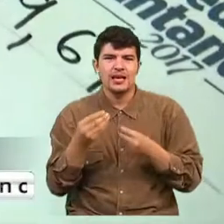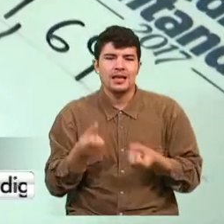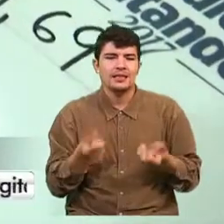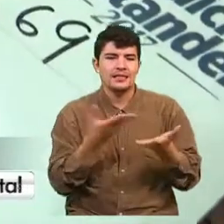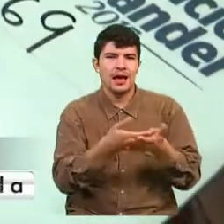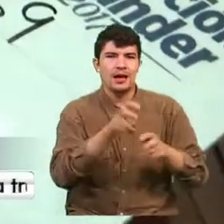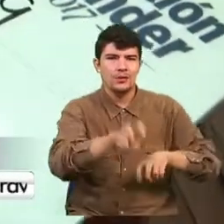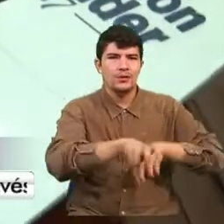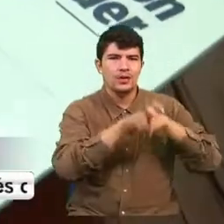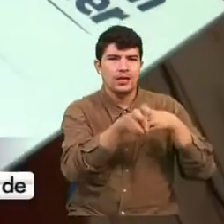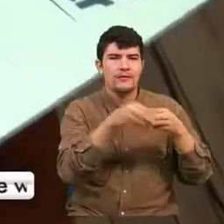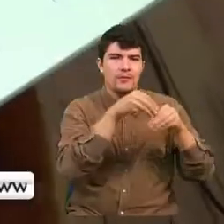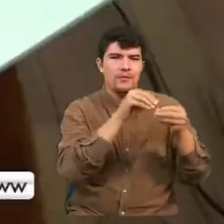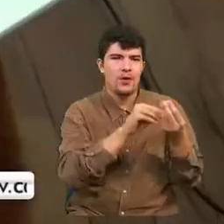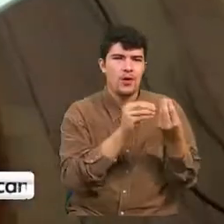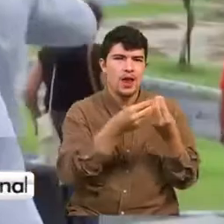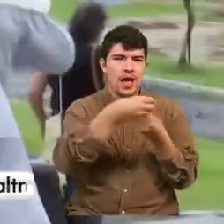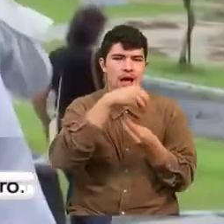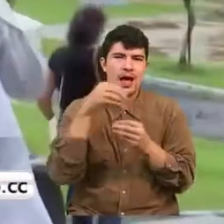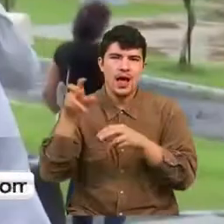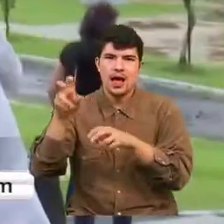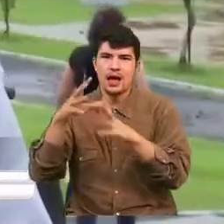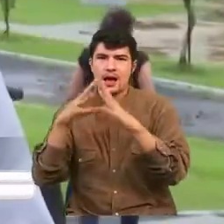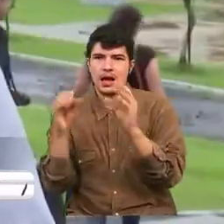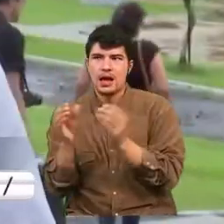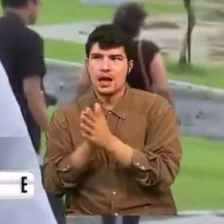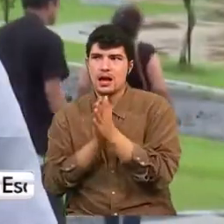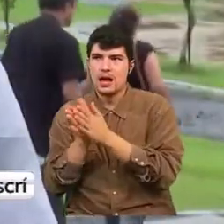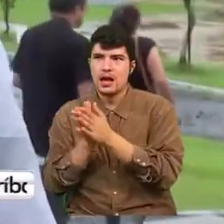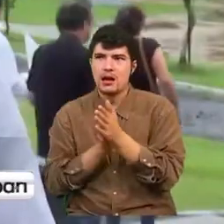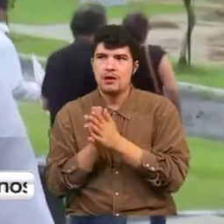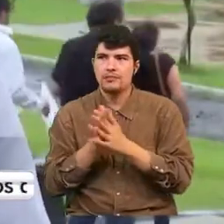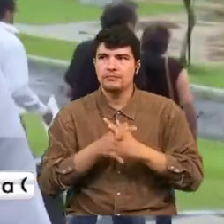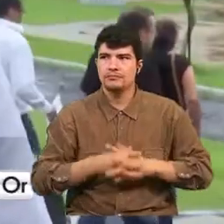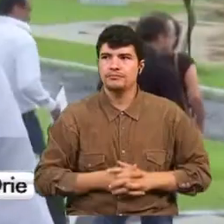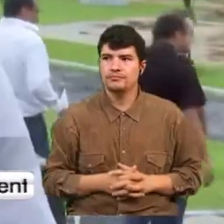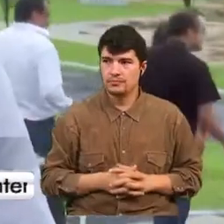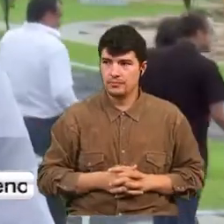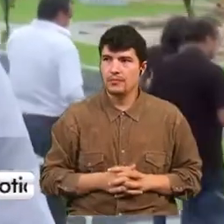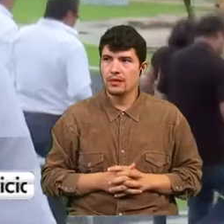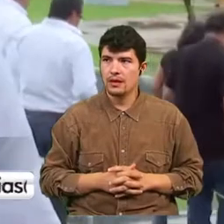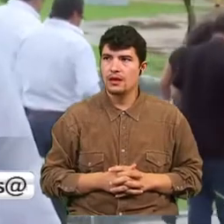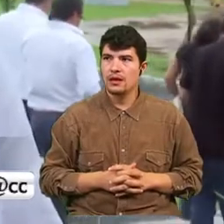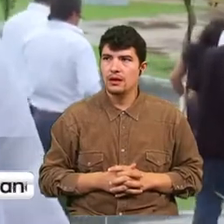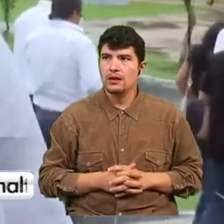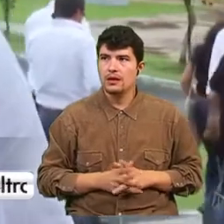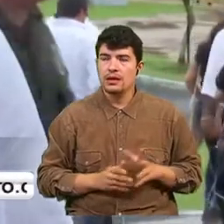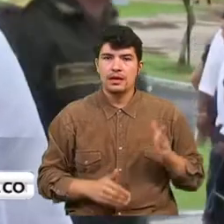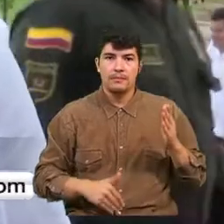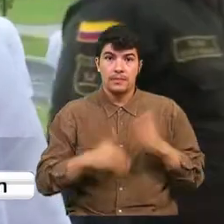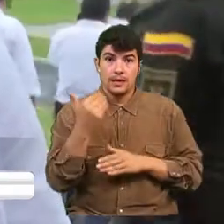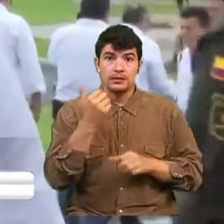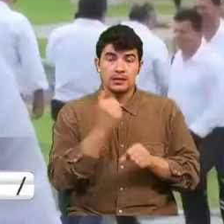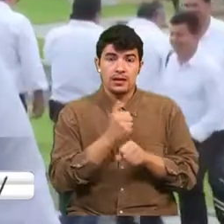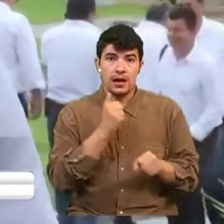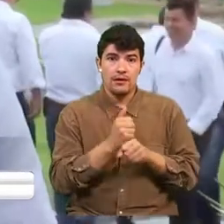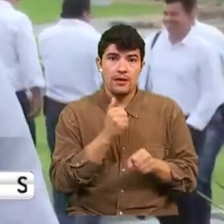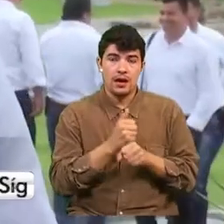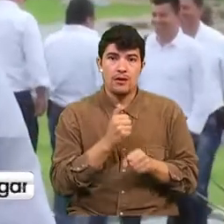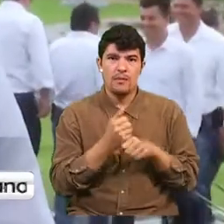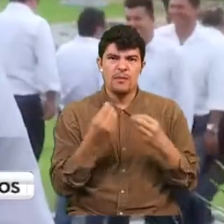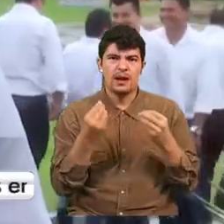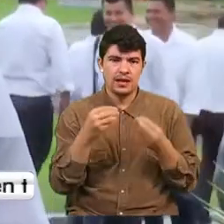de mora y cacao. Generar valor agregado, poner a funcionar la planta despulpadora para que verdaderamente